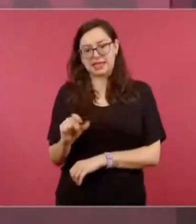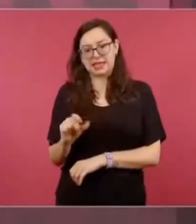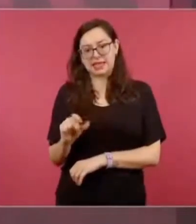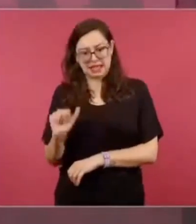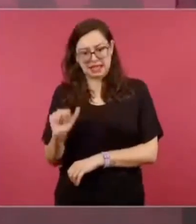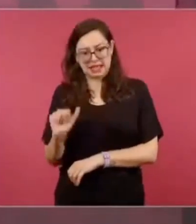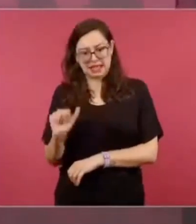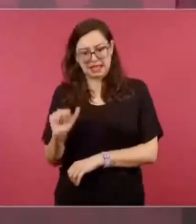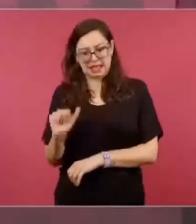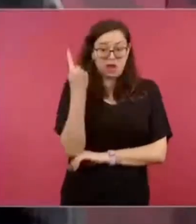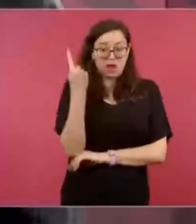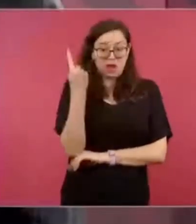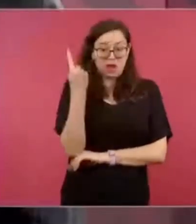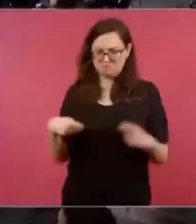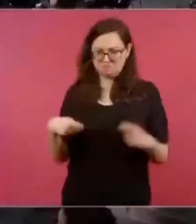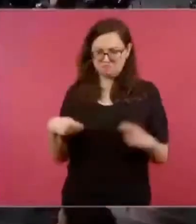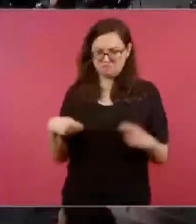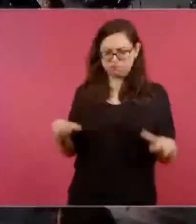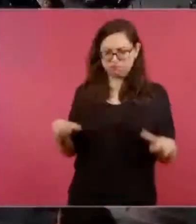de